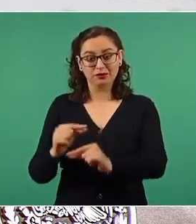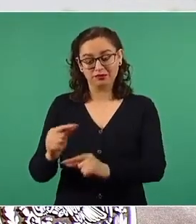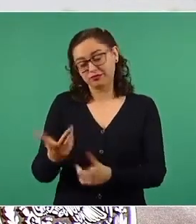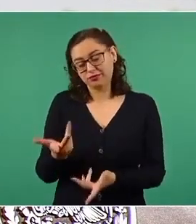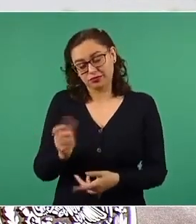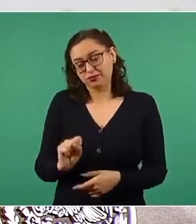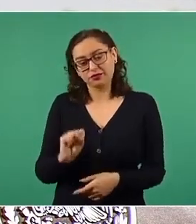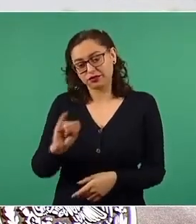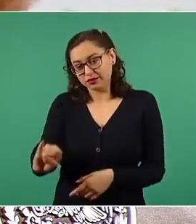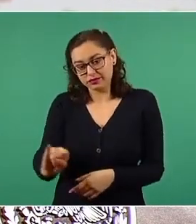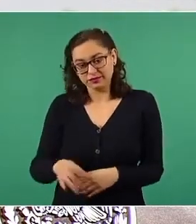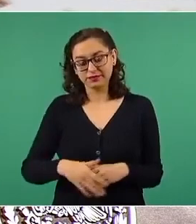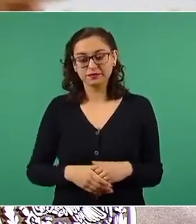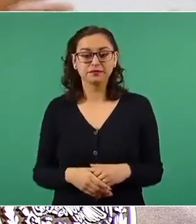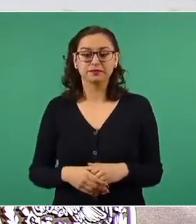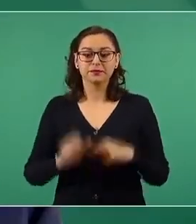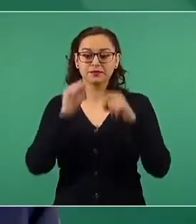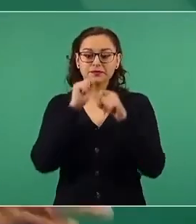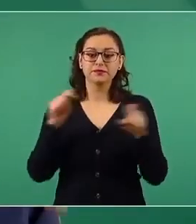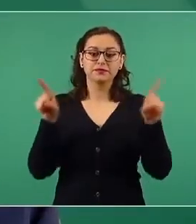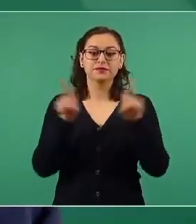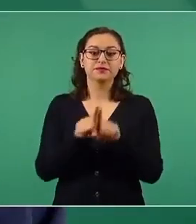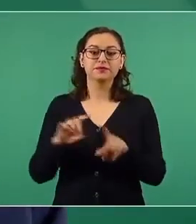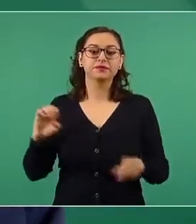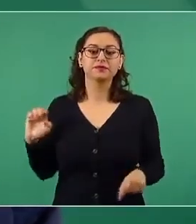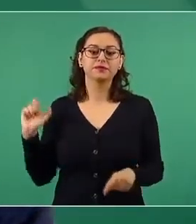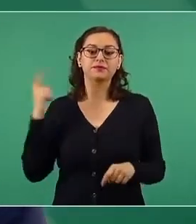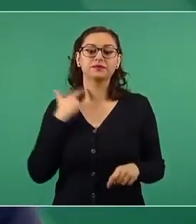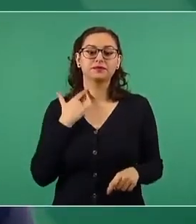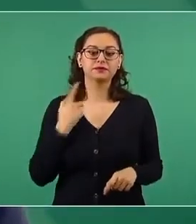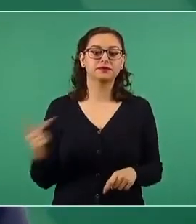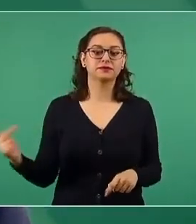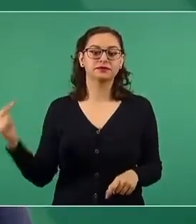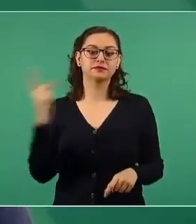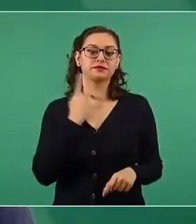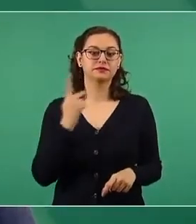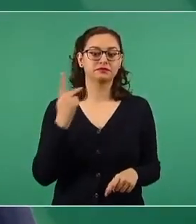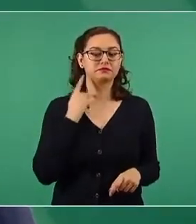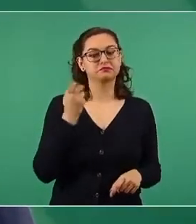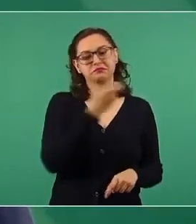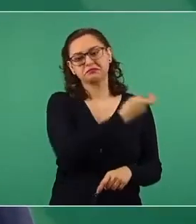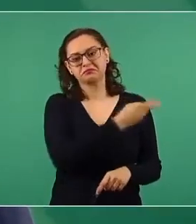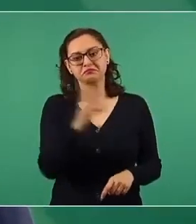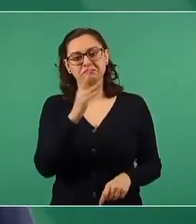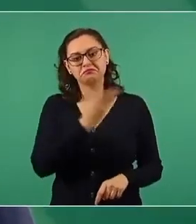contrapone con la política de mátalos en caliente